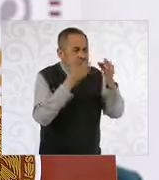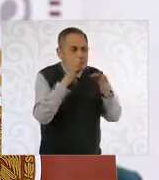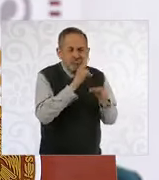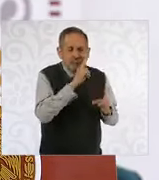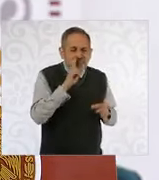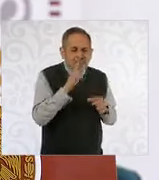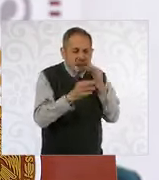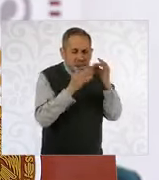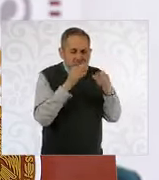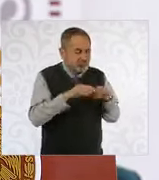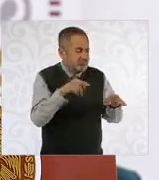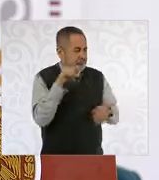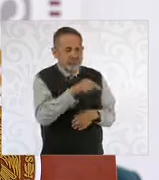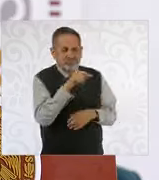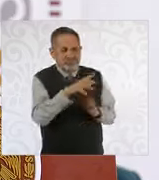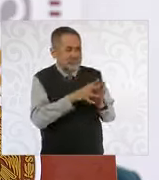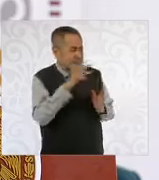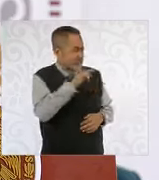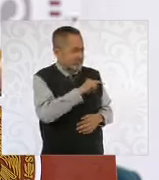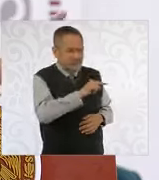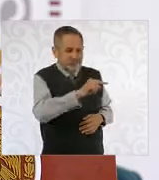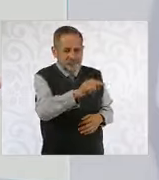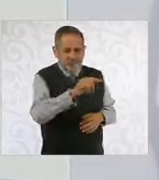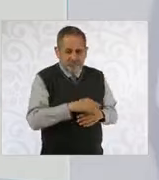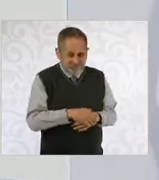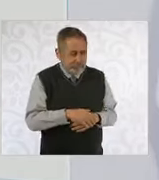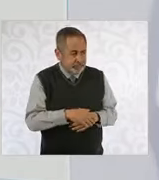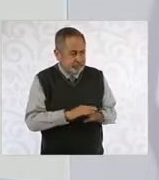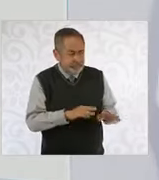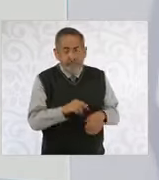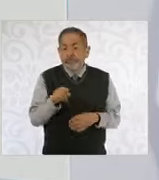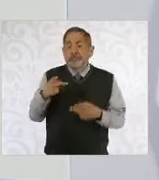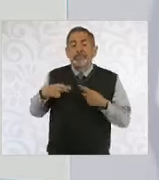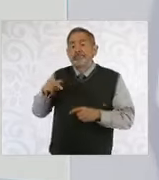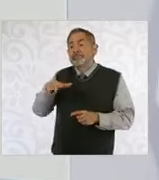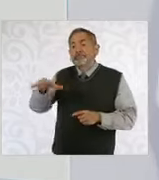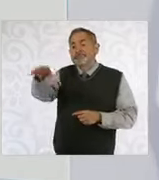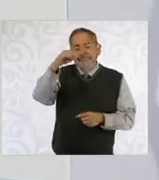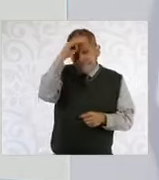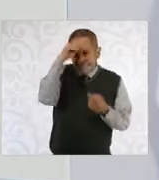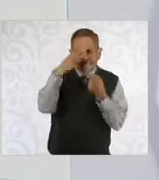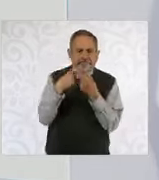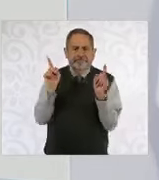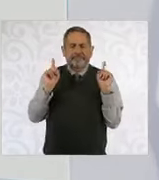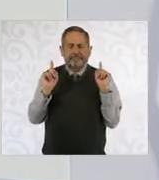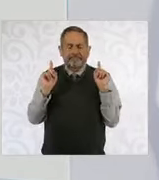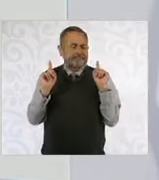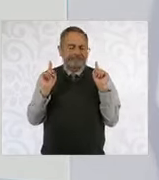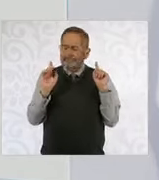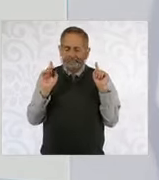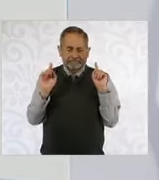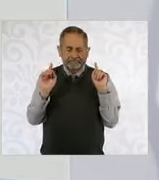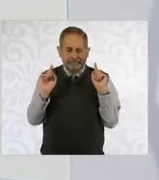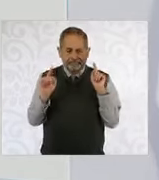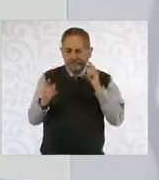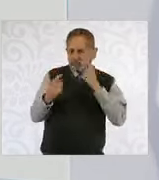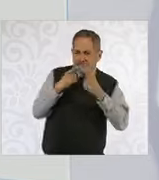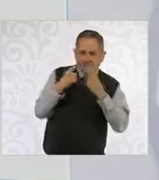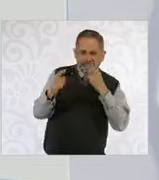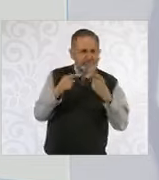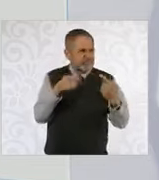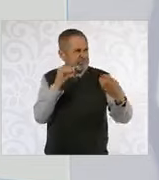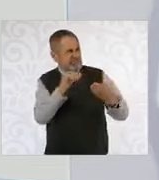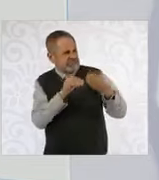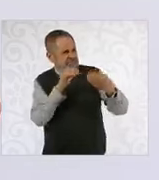noticias incluso, y la ciudadanía piensa distinto. Entonces, más allá de entrar en debate con Ciro